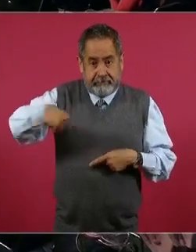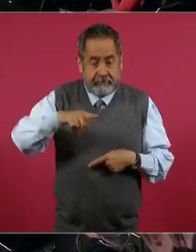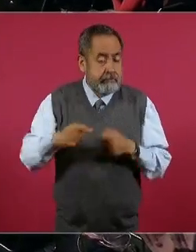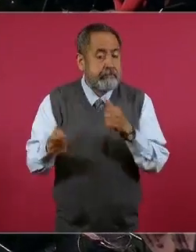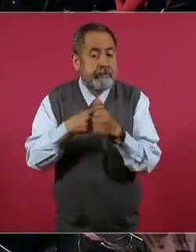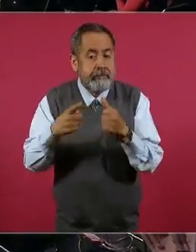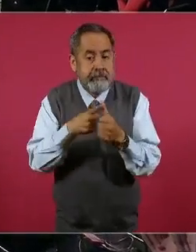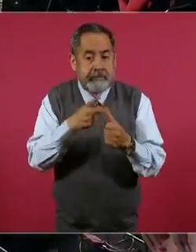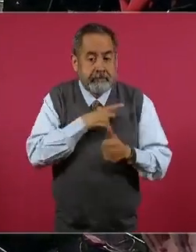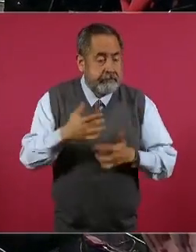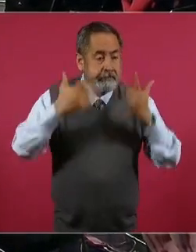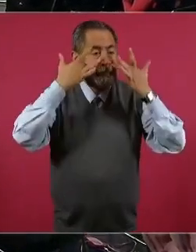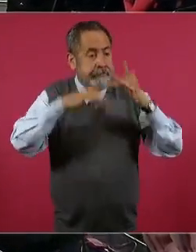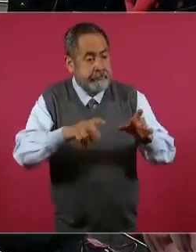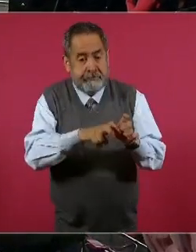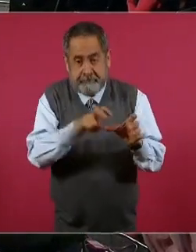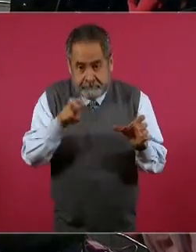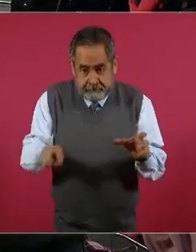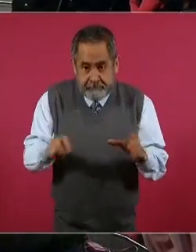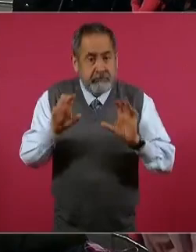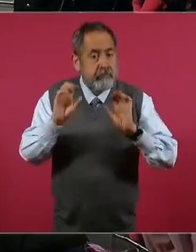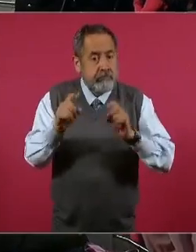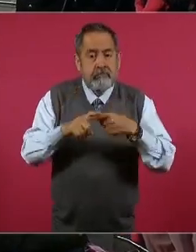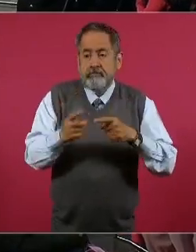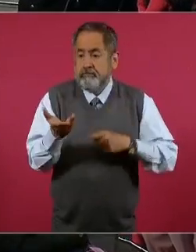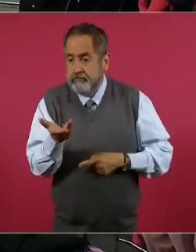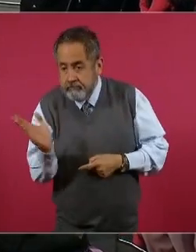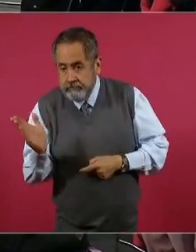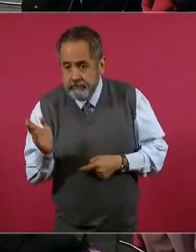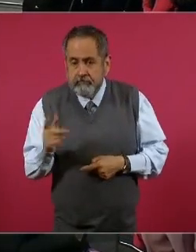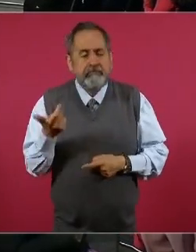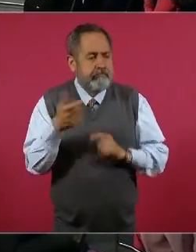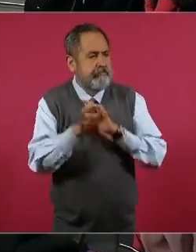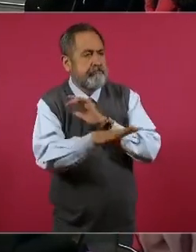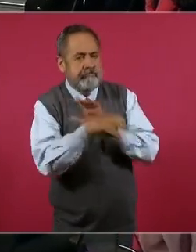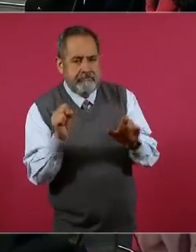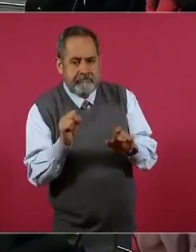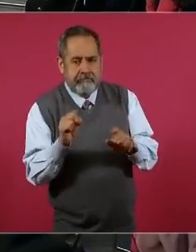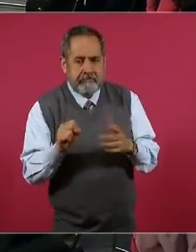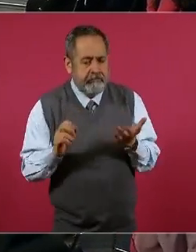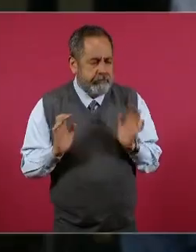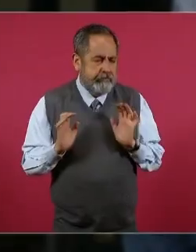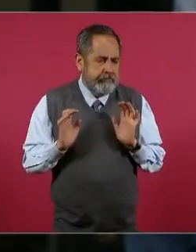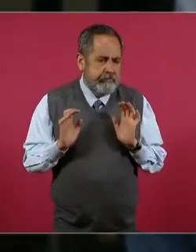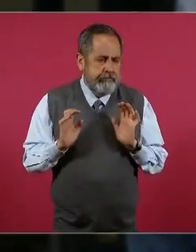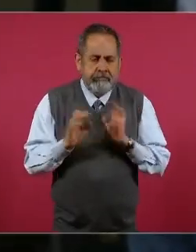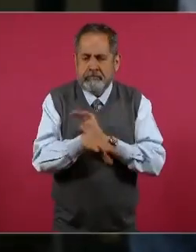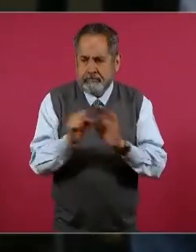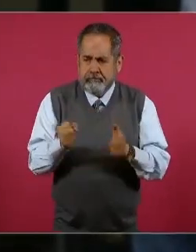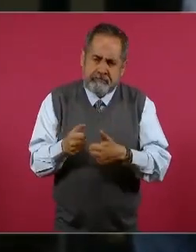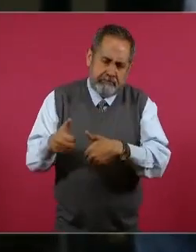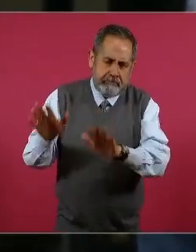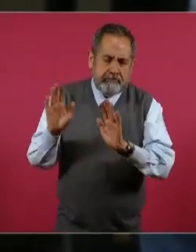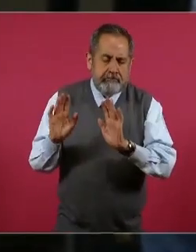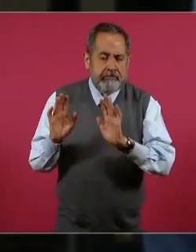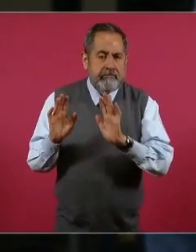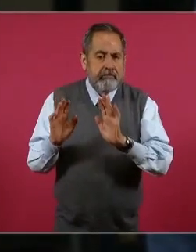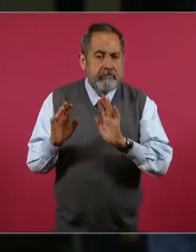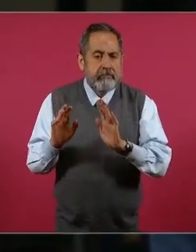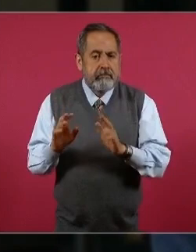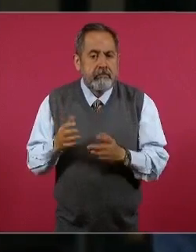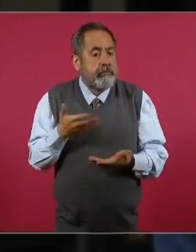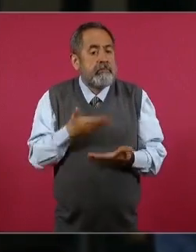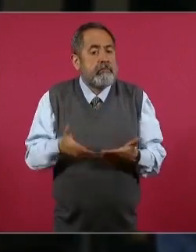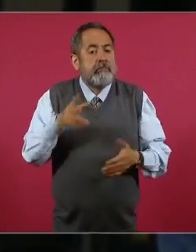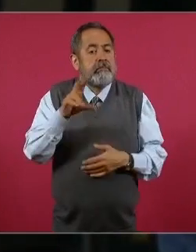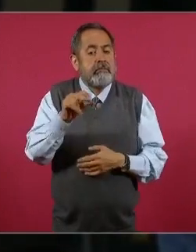estuviera ahí, u otro que lo hubieran despedido de manera injustificada. En los dos casos, bueno, ya no tuviera que pertenecer al Poder Judicial. Y